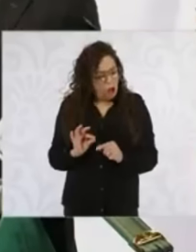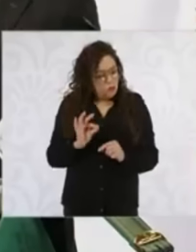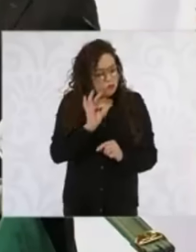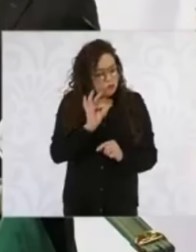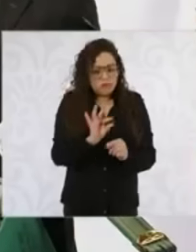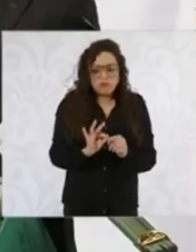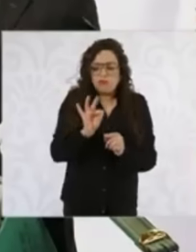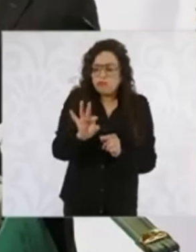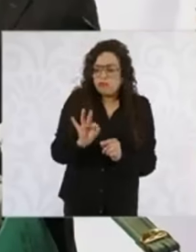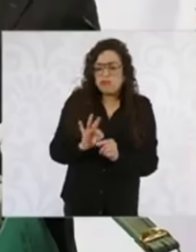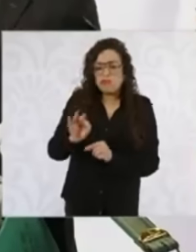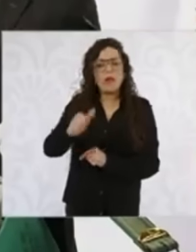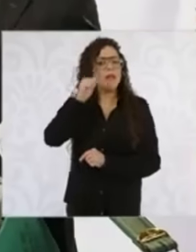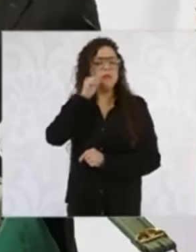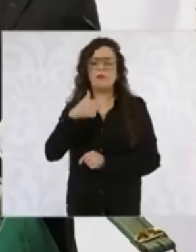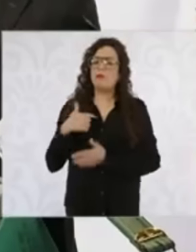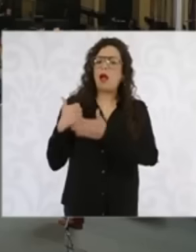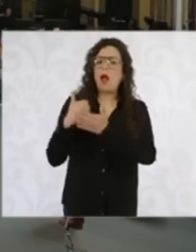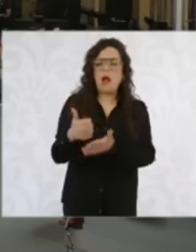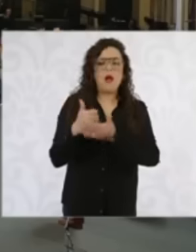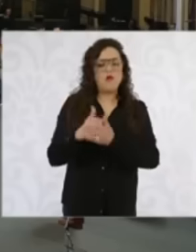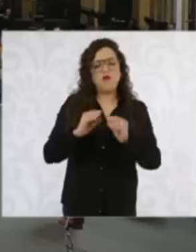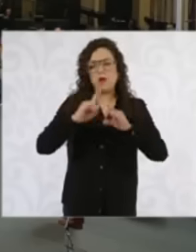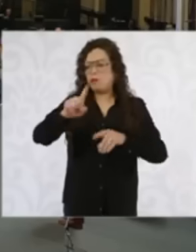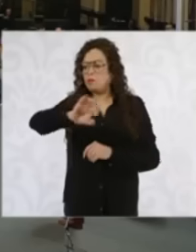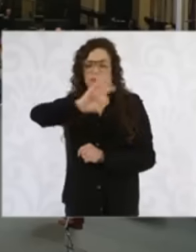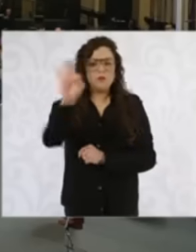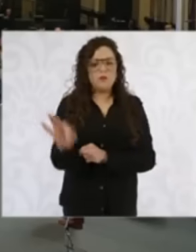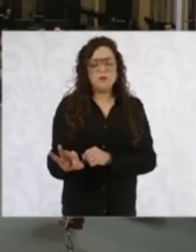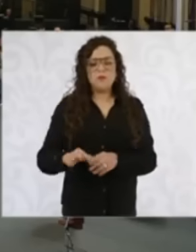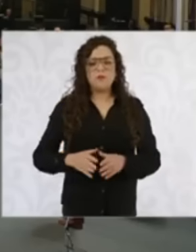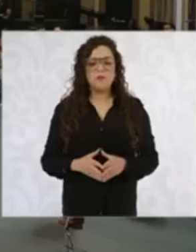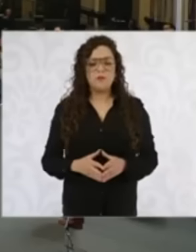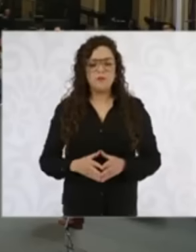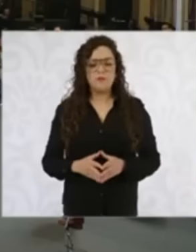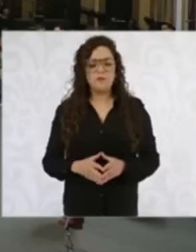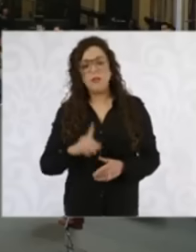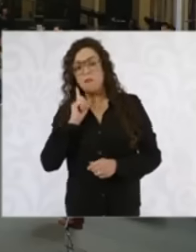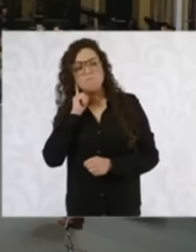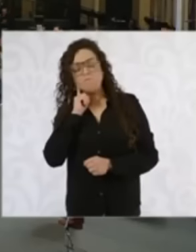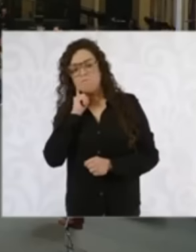una decisión de lo que va a ser el presupuesto para el año que entra?